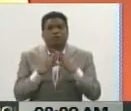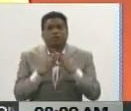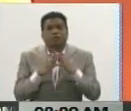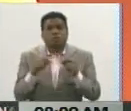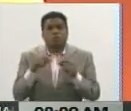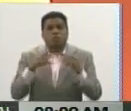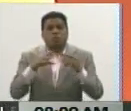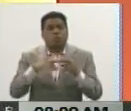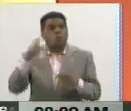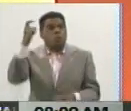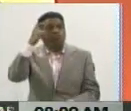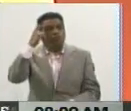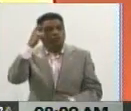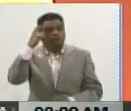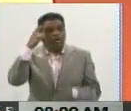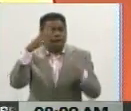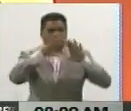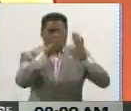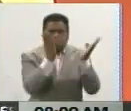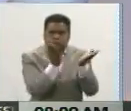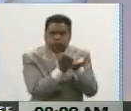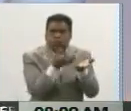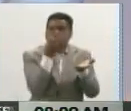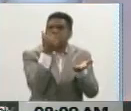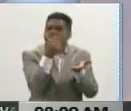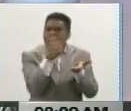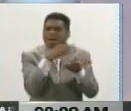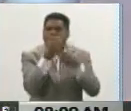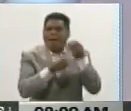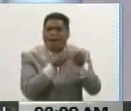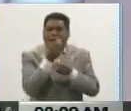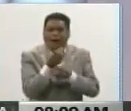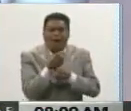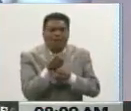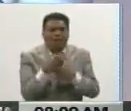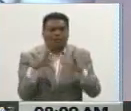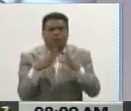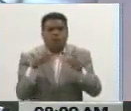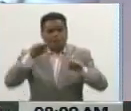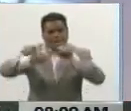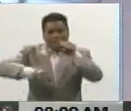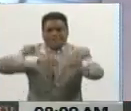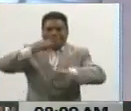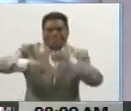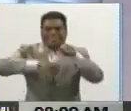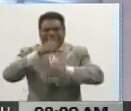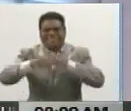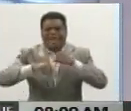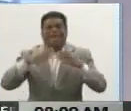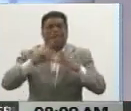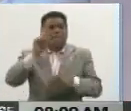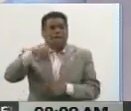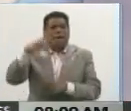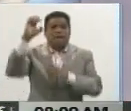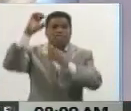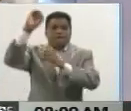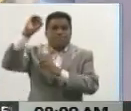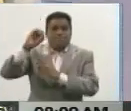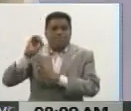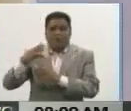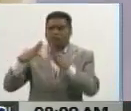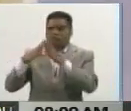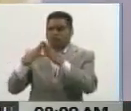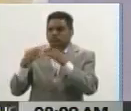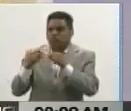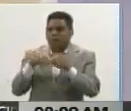de Ozono, pues que podamos hacer una bicicletada y una toma de semáforos con algunos mensajes allí